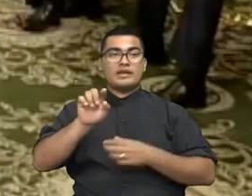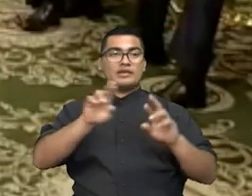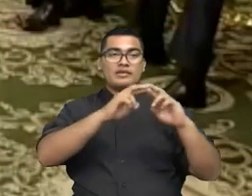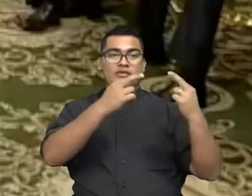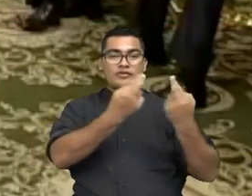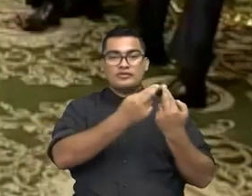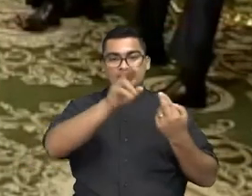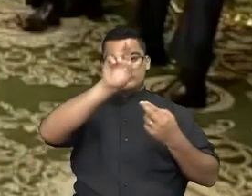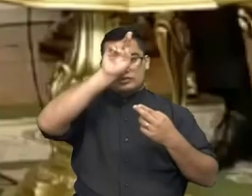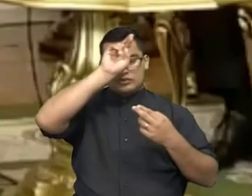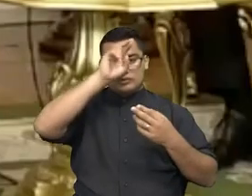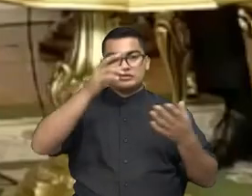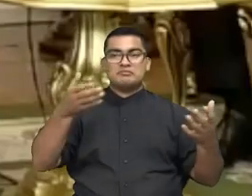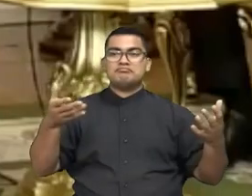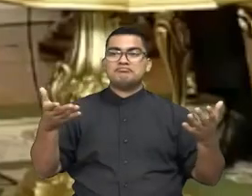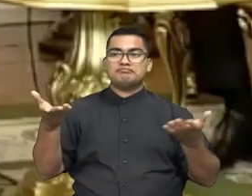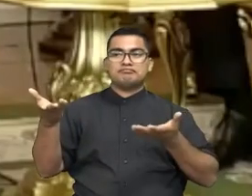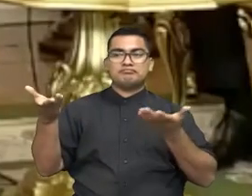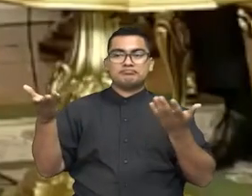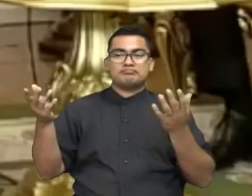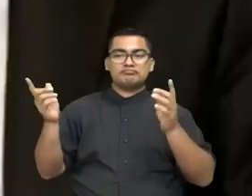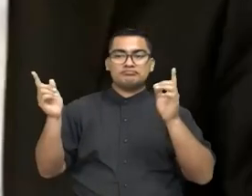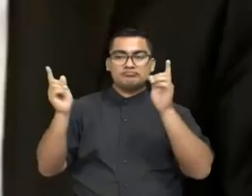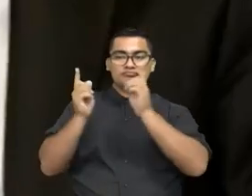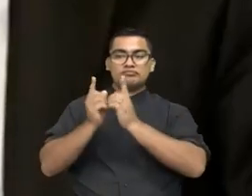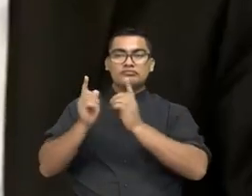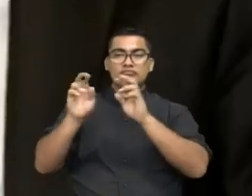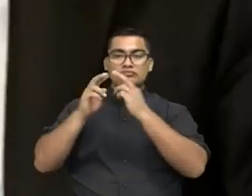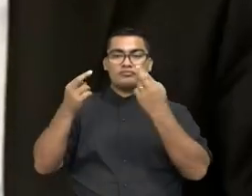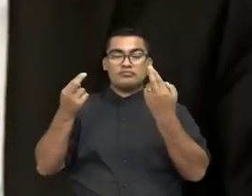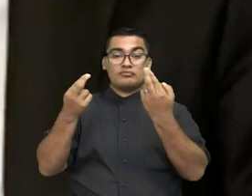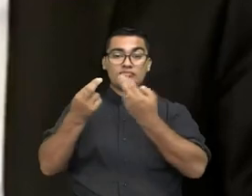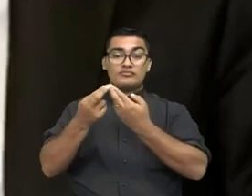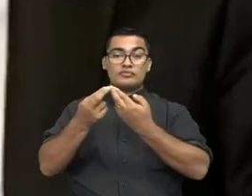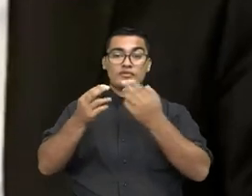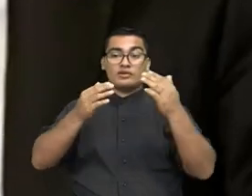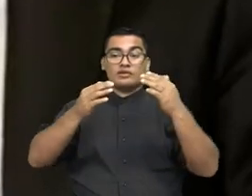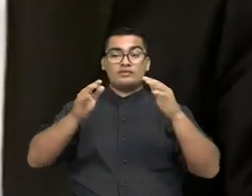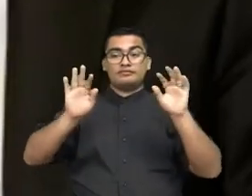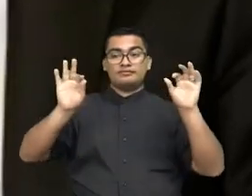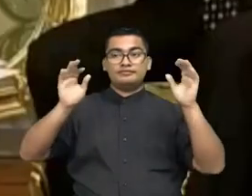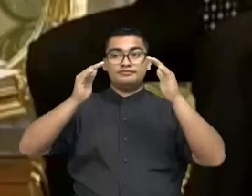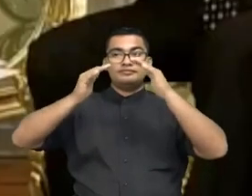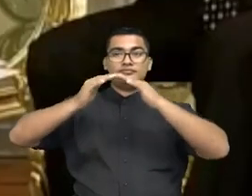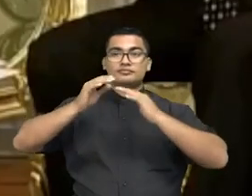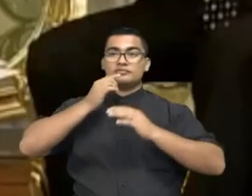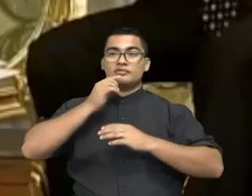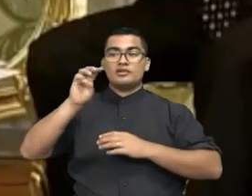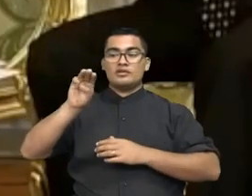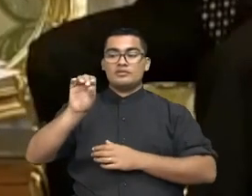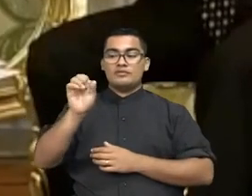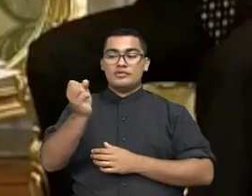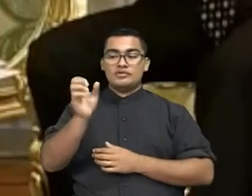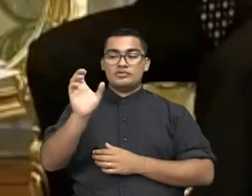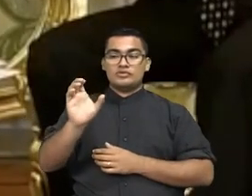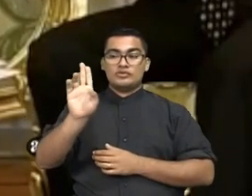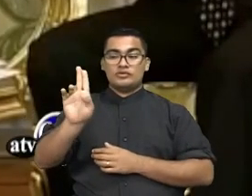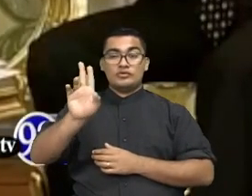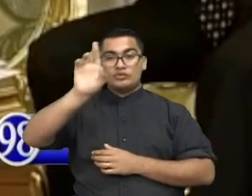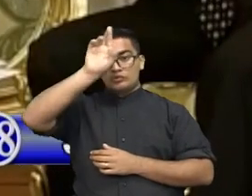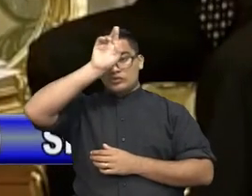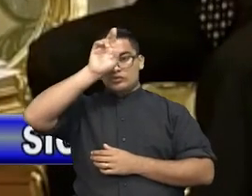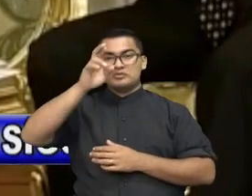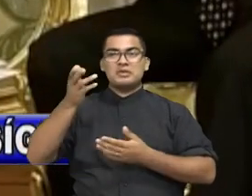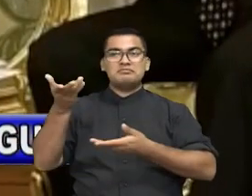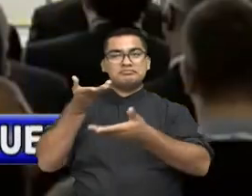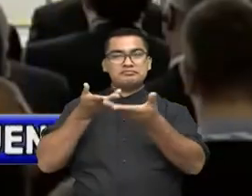Putin en la residencia presidencial en Novo-Ogarovio, en las inmediaciones de Moscú, para consolidar la cooperación bilateral